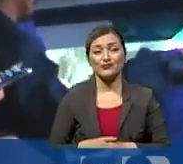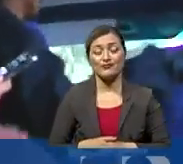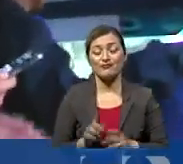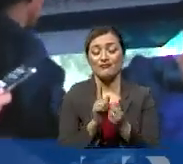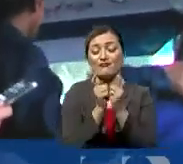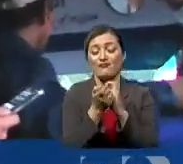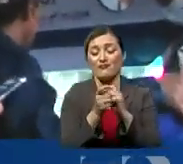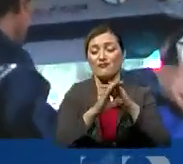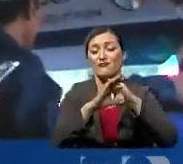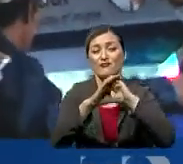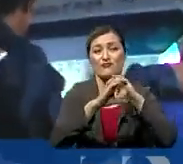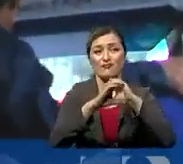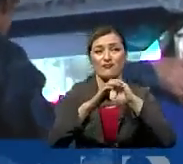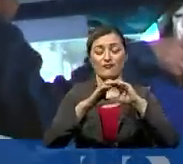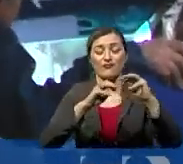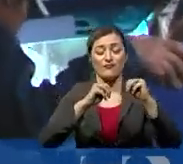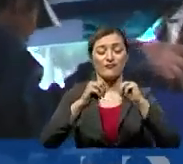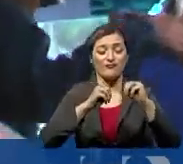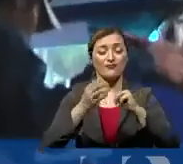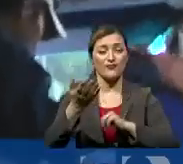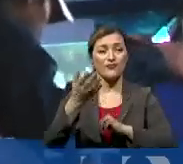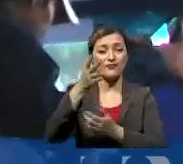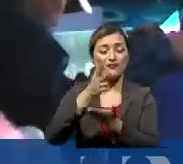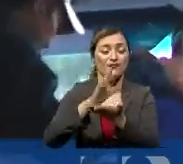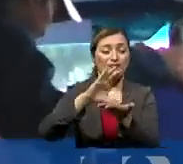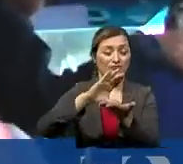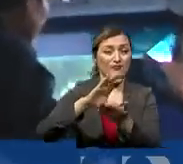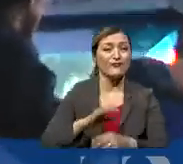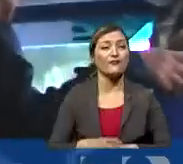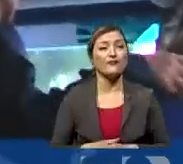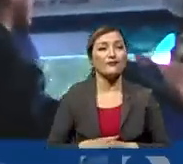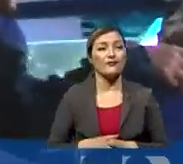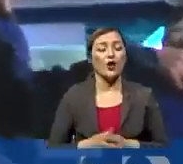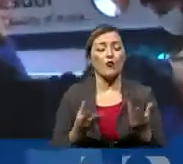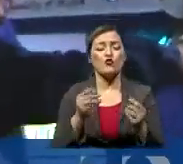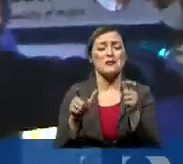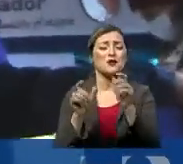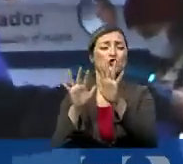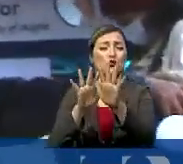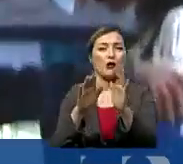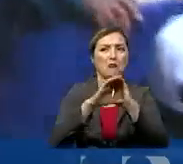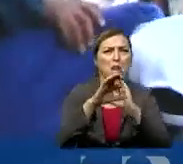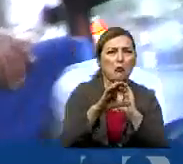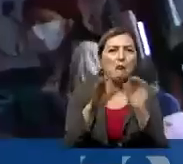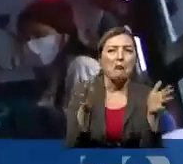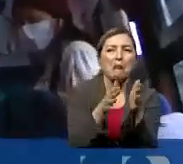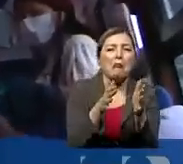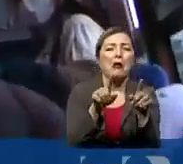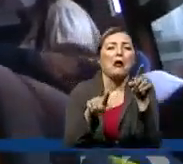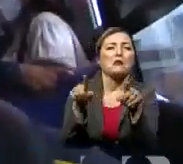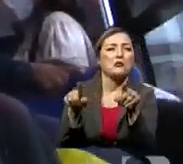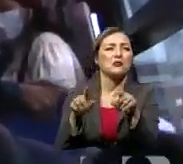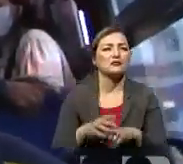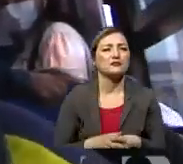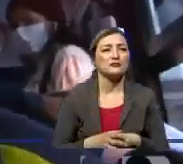las unidades aquí en el Corredor Central Norte. Hay mucha gente, hay pocas unidades y las quejas continúan. Sí,